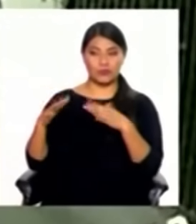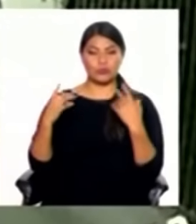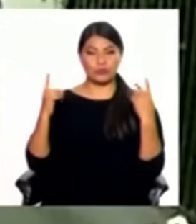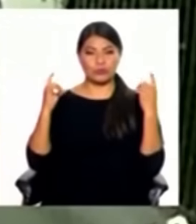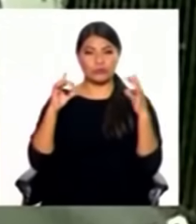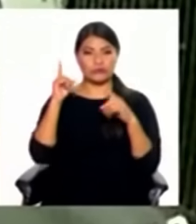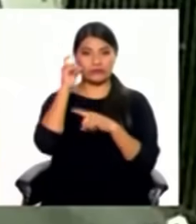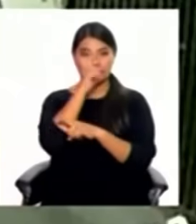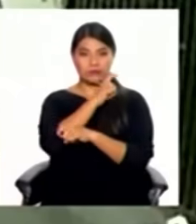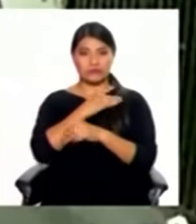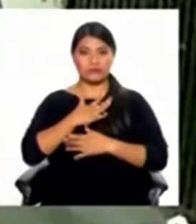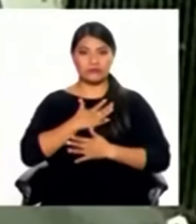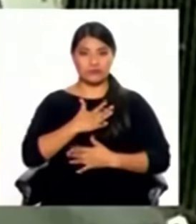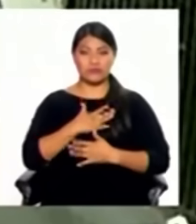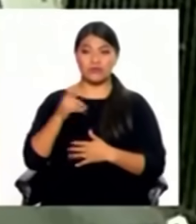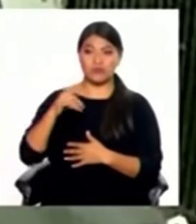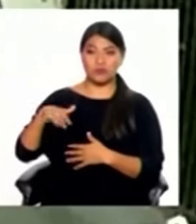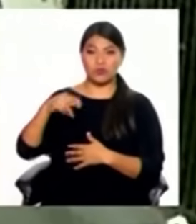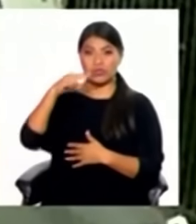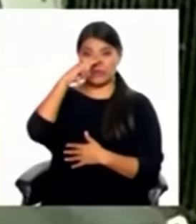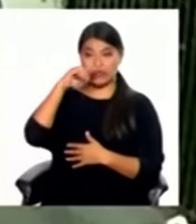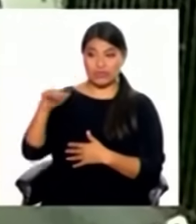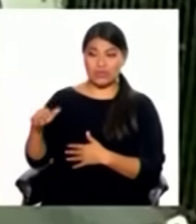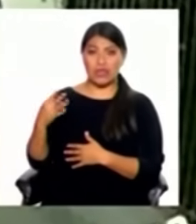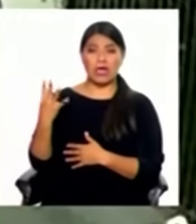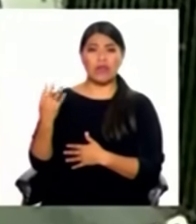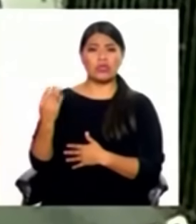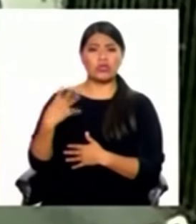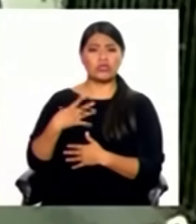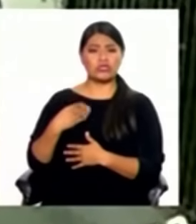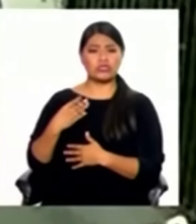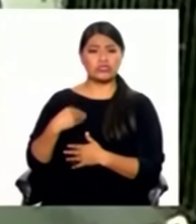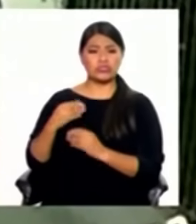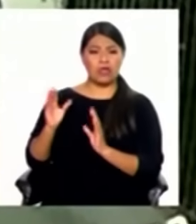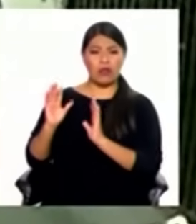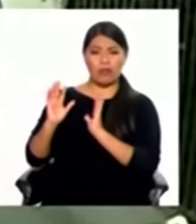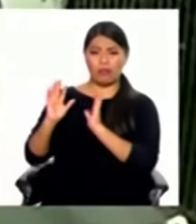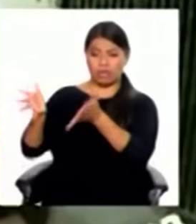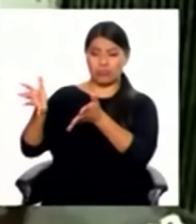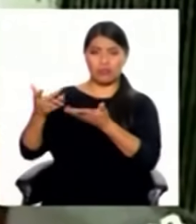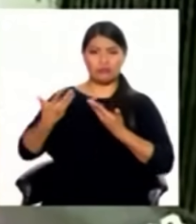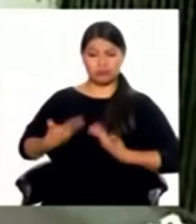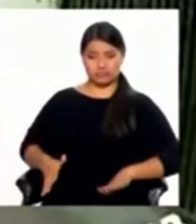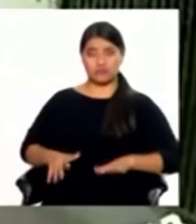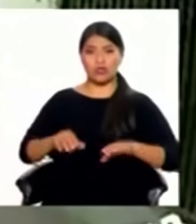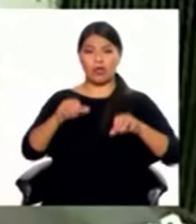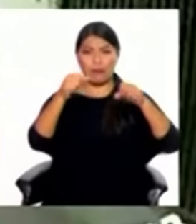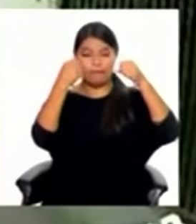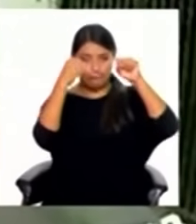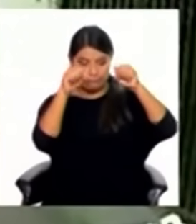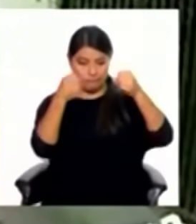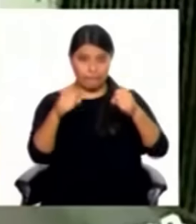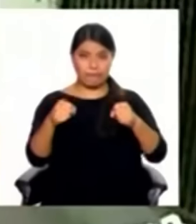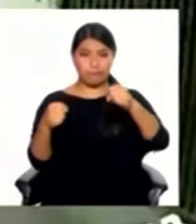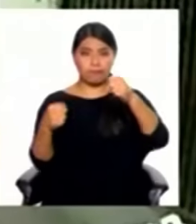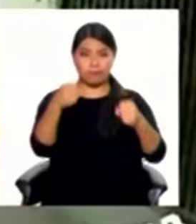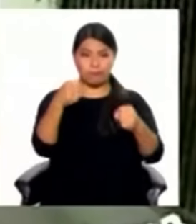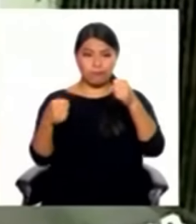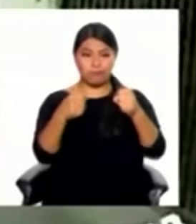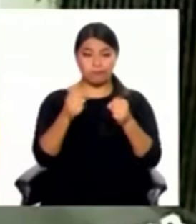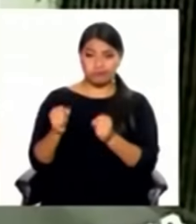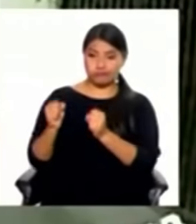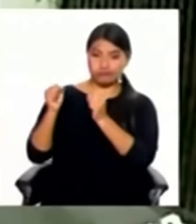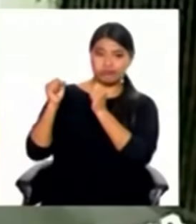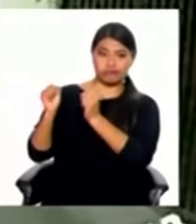escalofriante. Resulta que una menor de 14 años fue arrojada sin ropa desde una mototaxi en movimiento en una calle de la